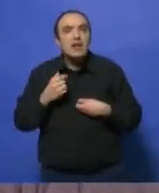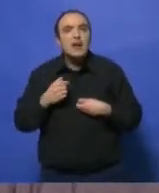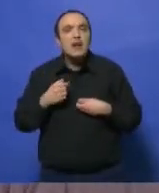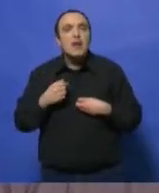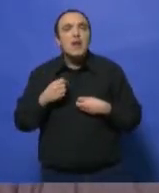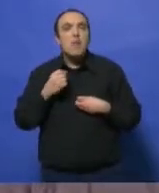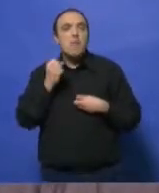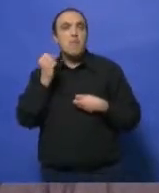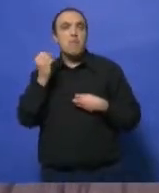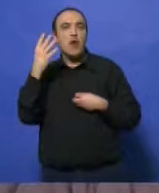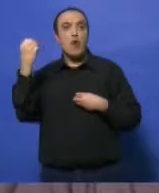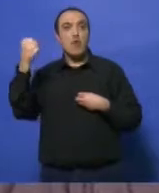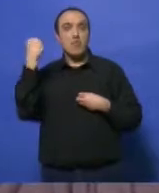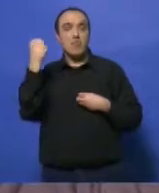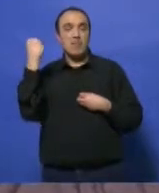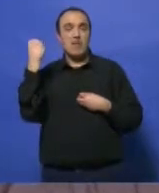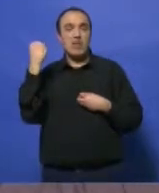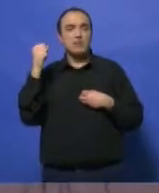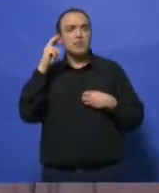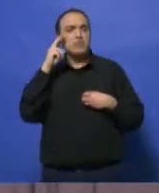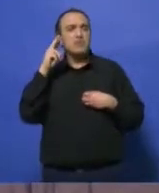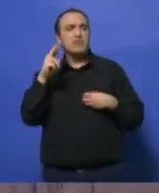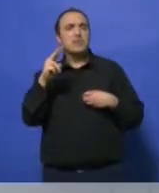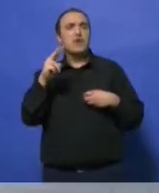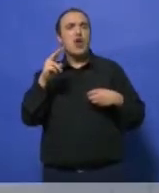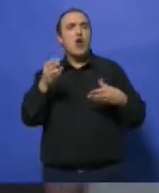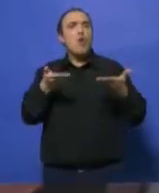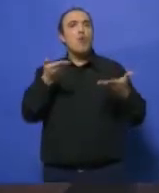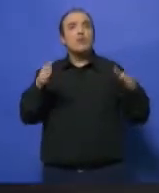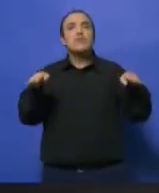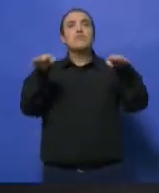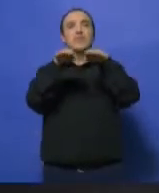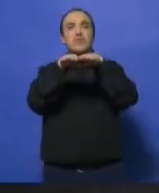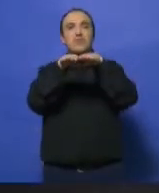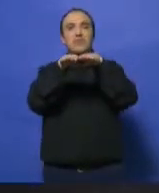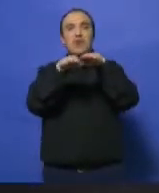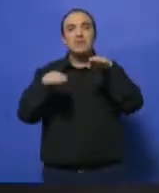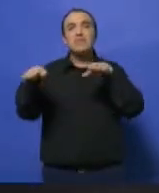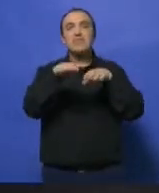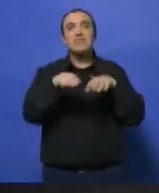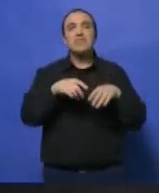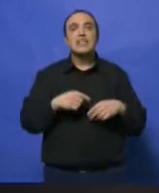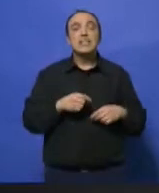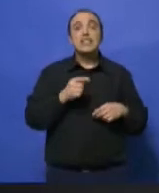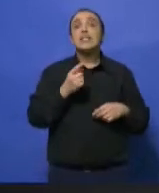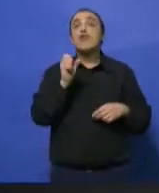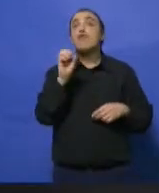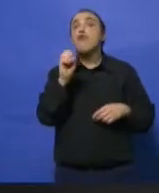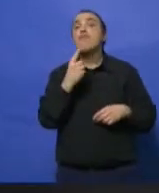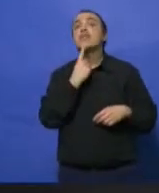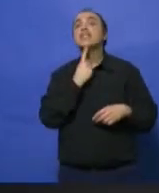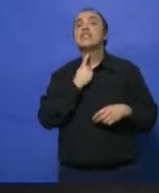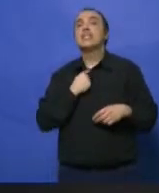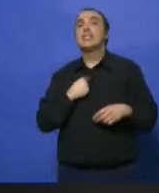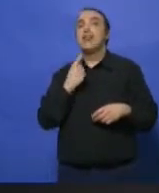lograr una sociedad mucho más justa y más igualitaria. Paseo de las Hadas es el nombre de este corto en